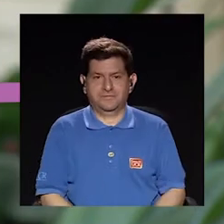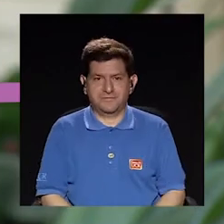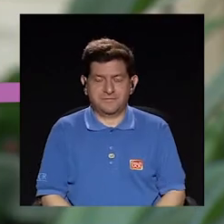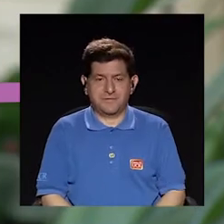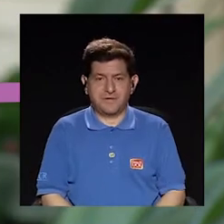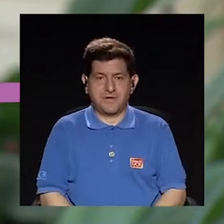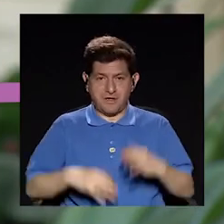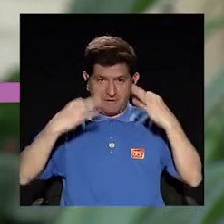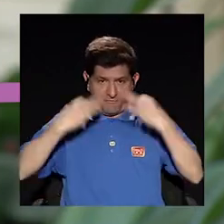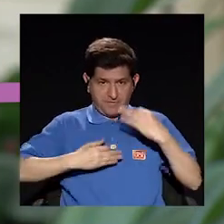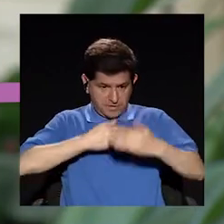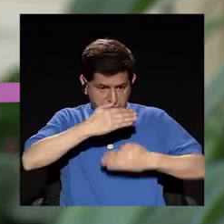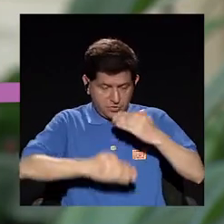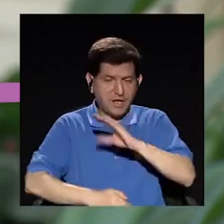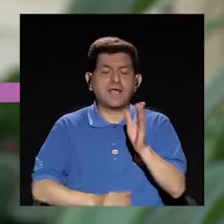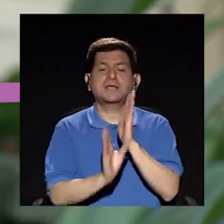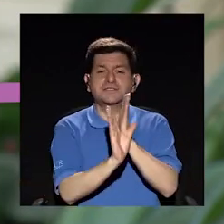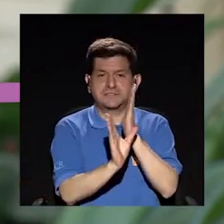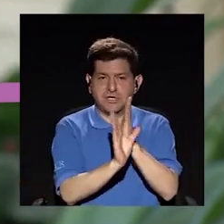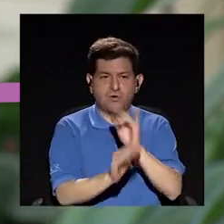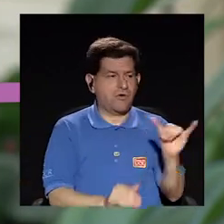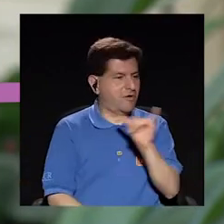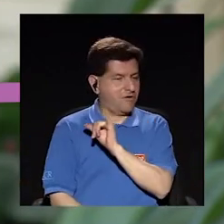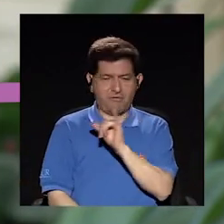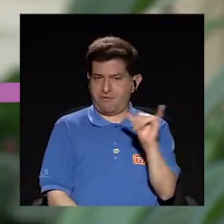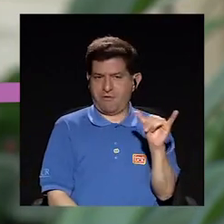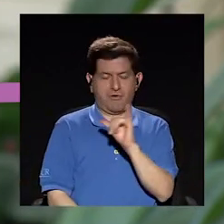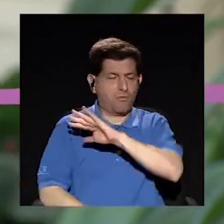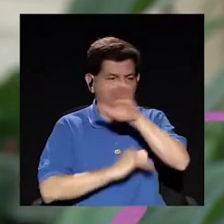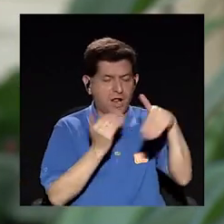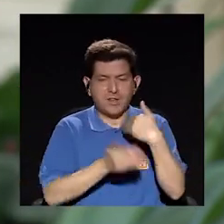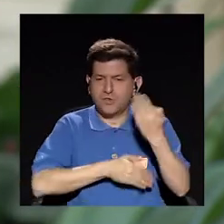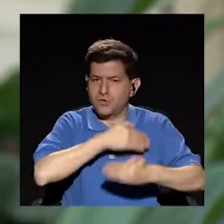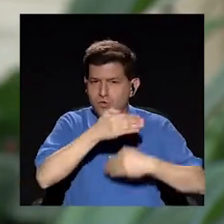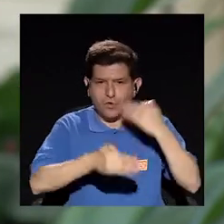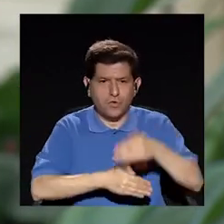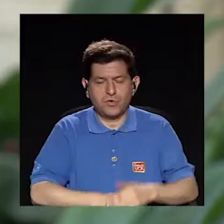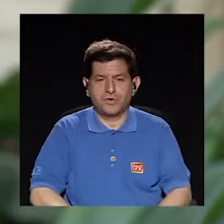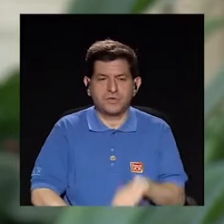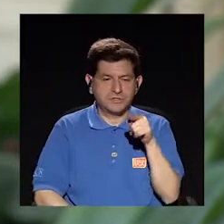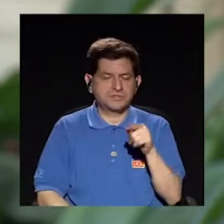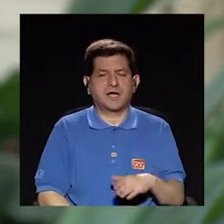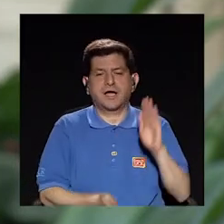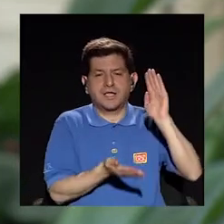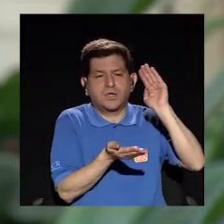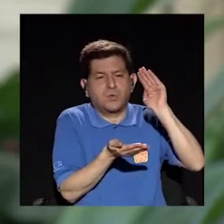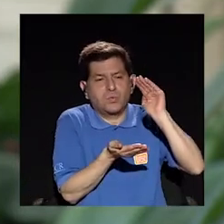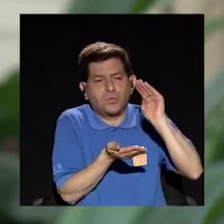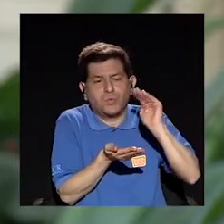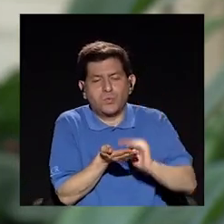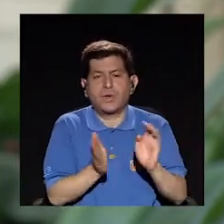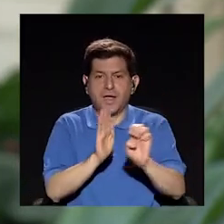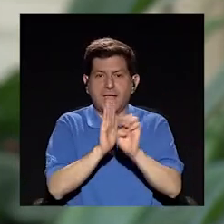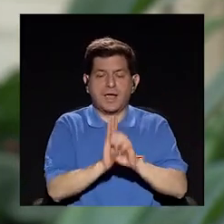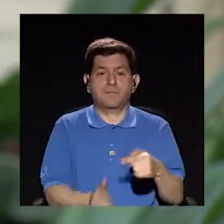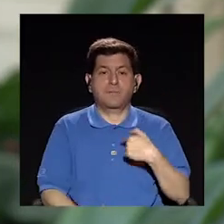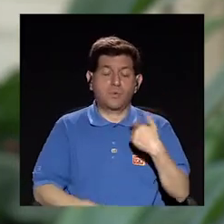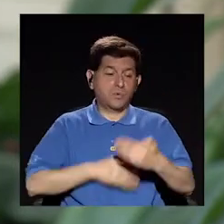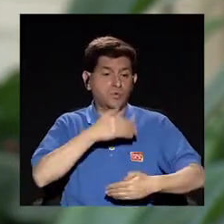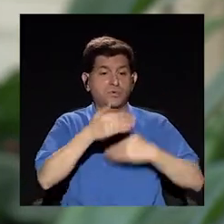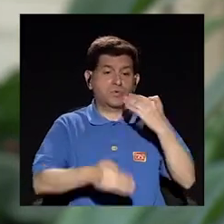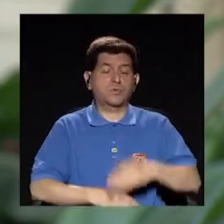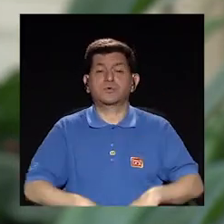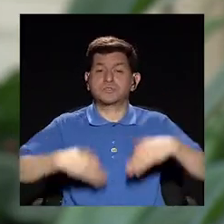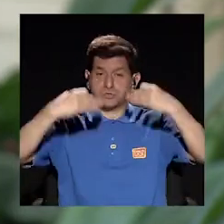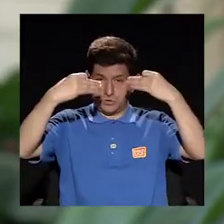A nivel fisiológico y a nivel psicológico, igualmente todos los procesos se van a minimizar. Por ejemplo, mi